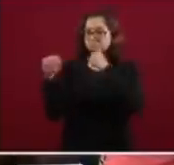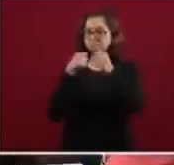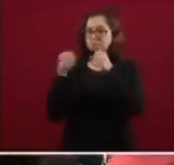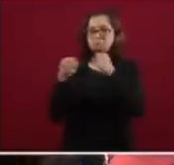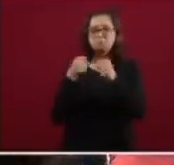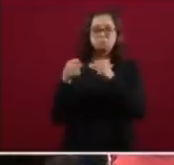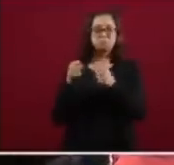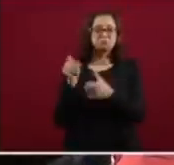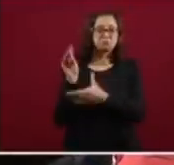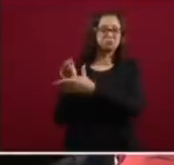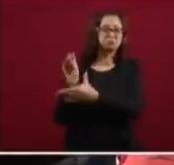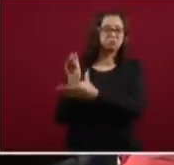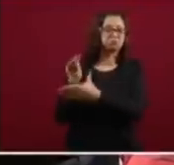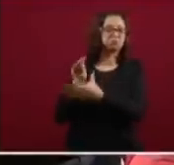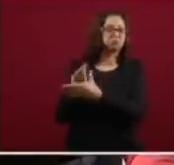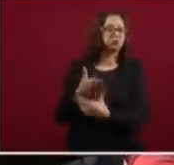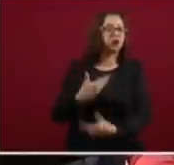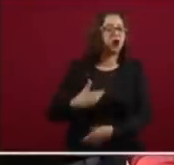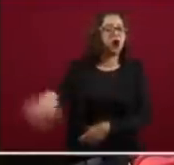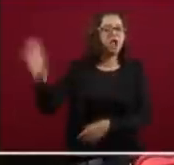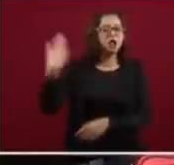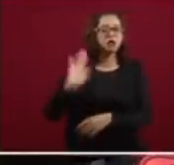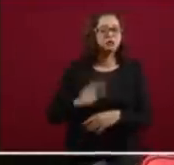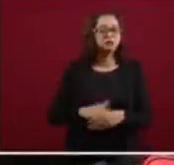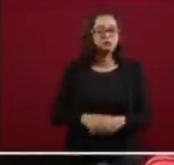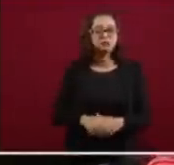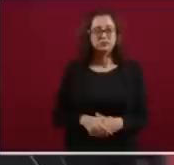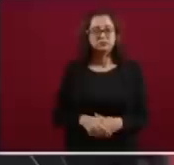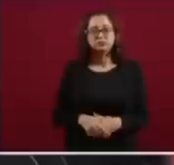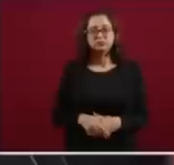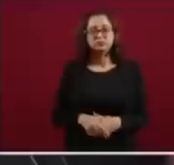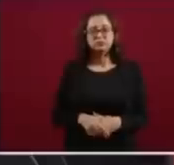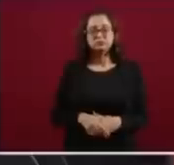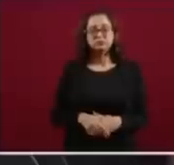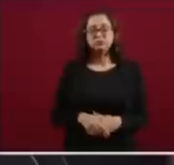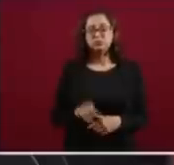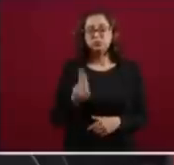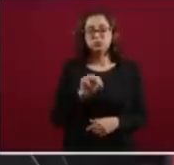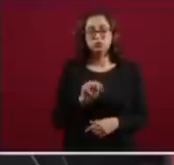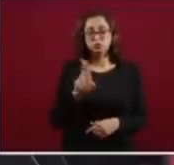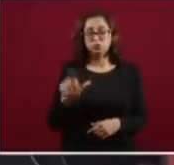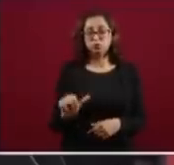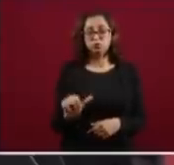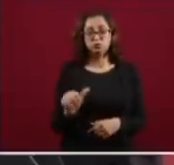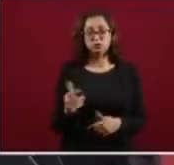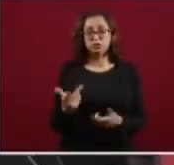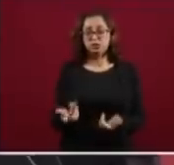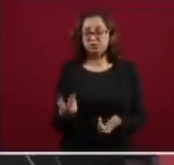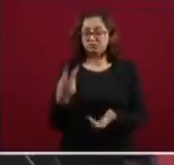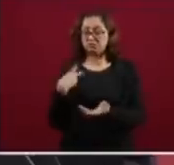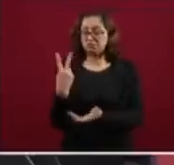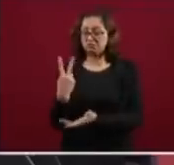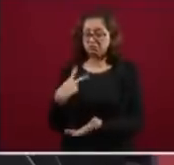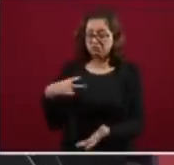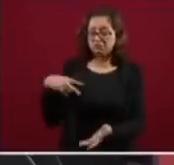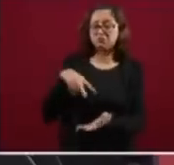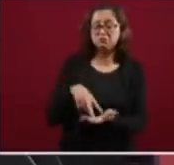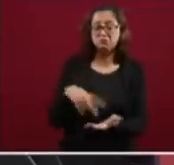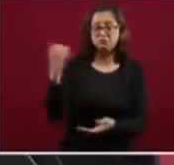durante años no había este en los actos nuestros